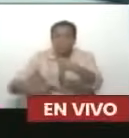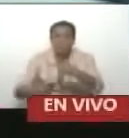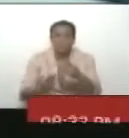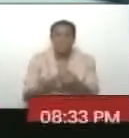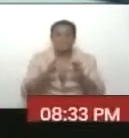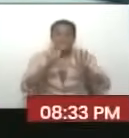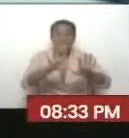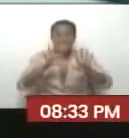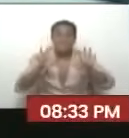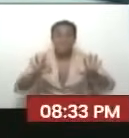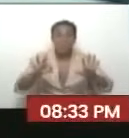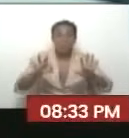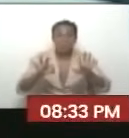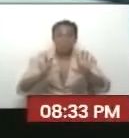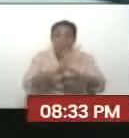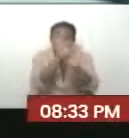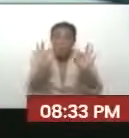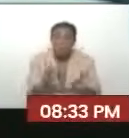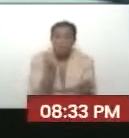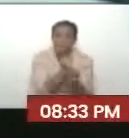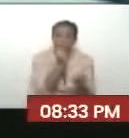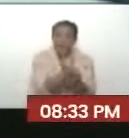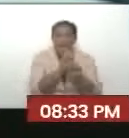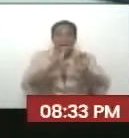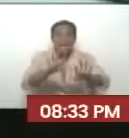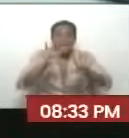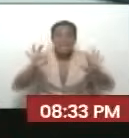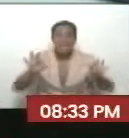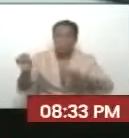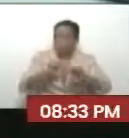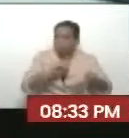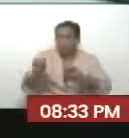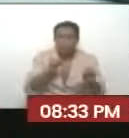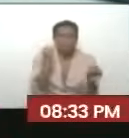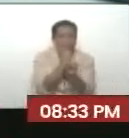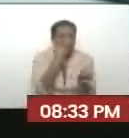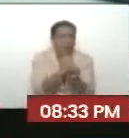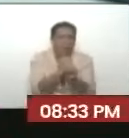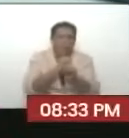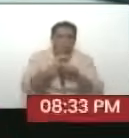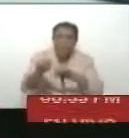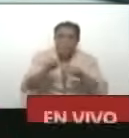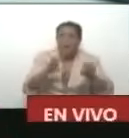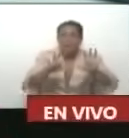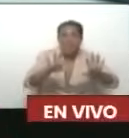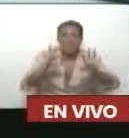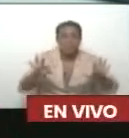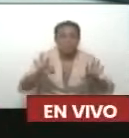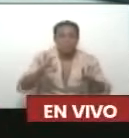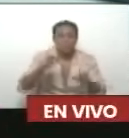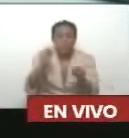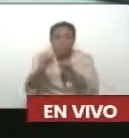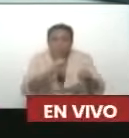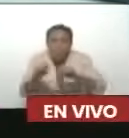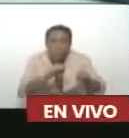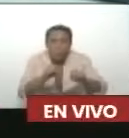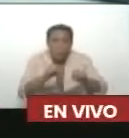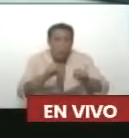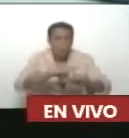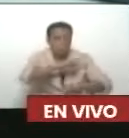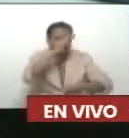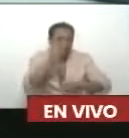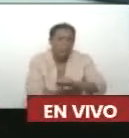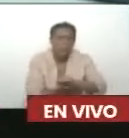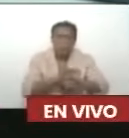Definimos 18 motores de crecimiento y los 18 motores los vamos trabajando y los 18 motores van a llegar al